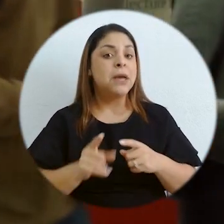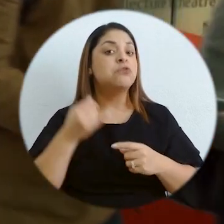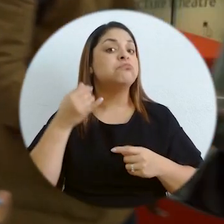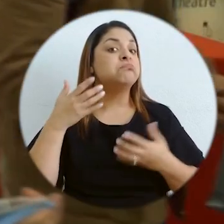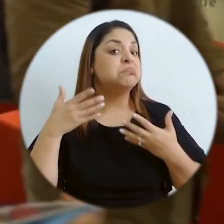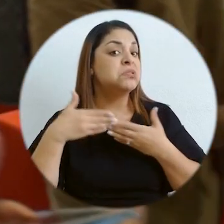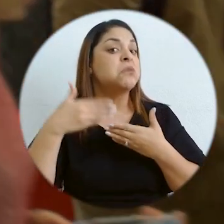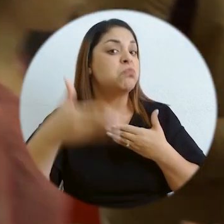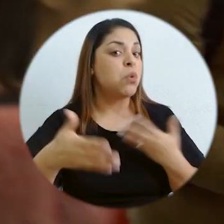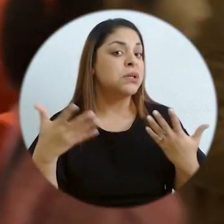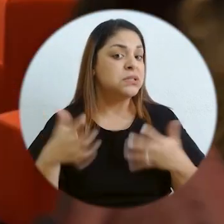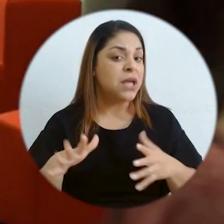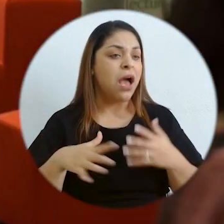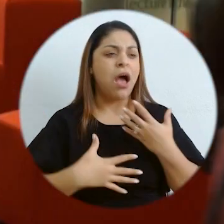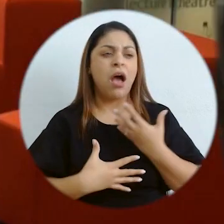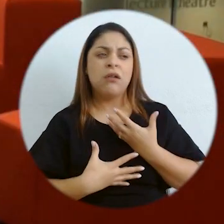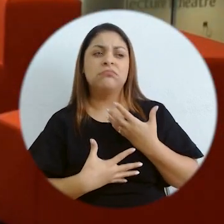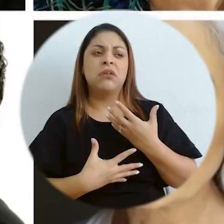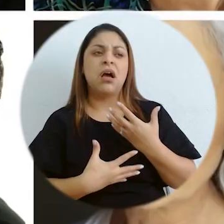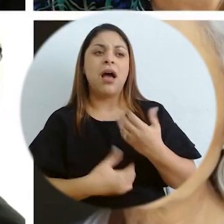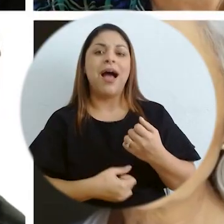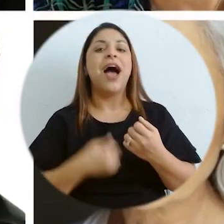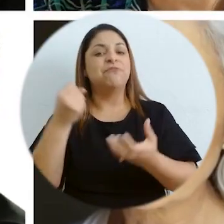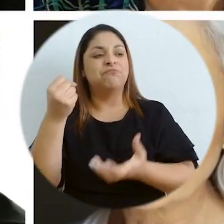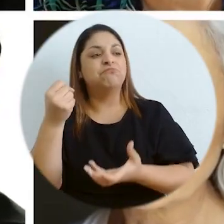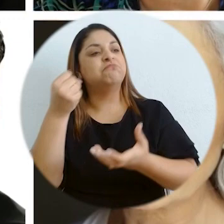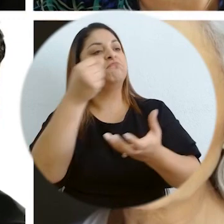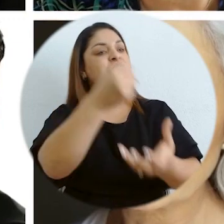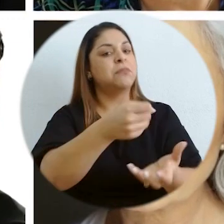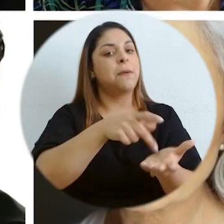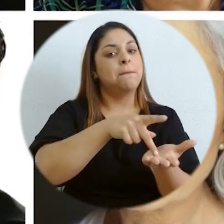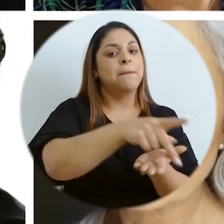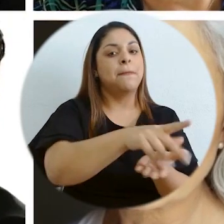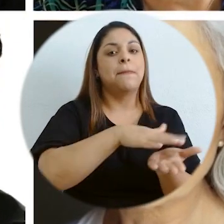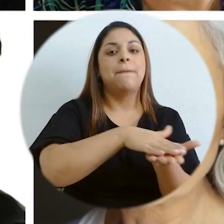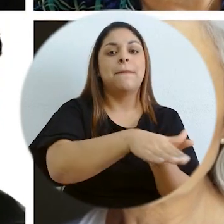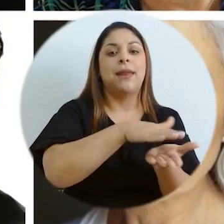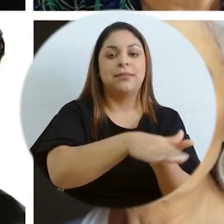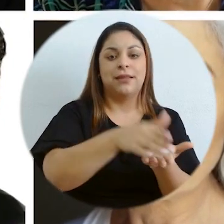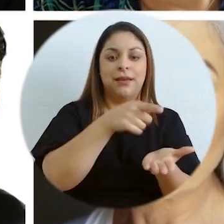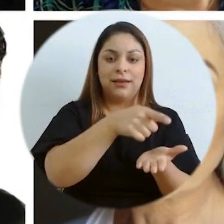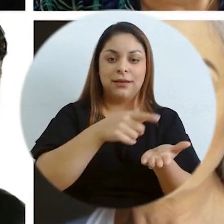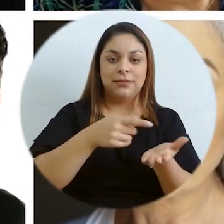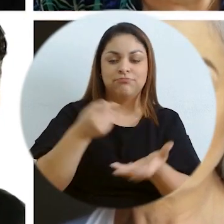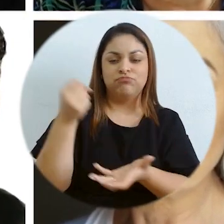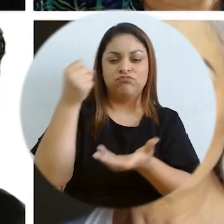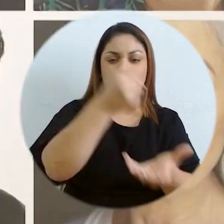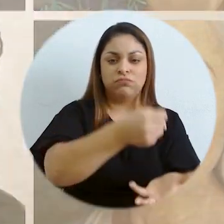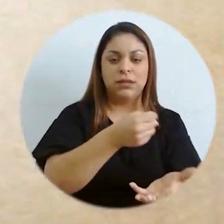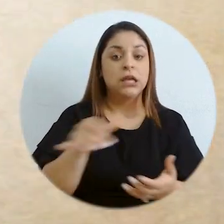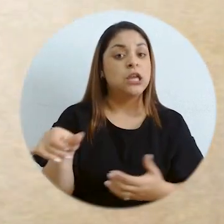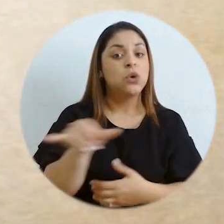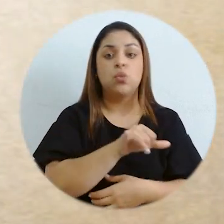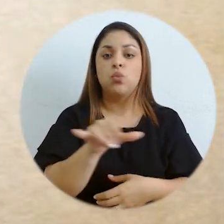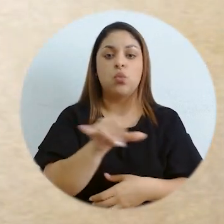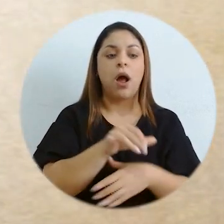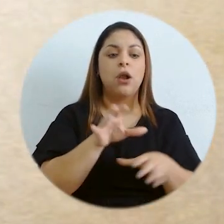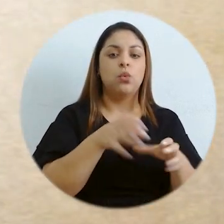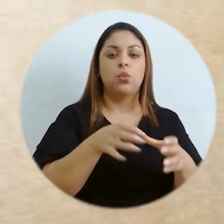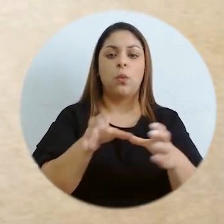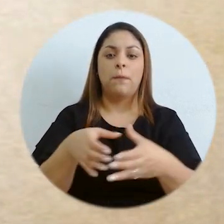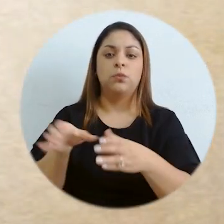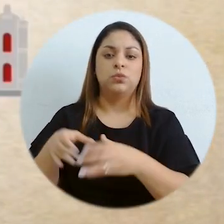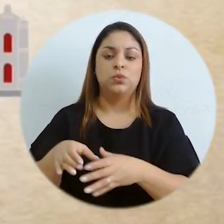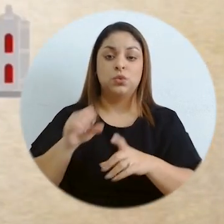confianza, tú, puedes generar, invertir, etcétera, etcétera. Y esto pasa también con los